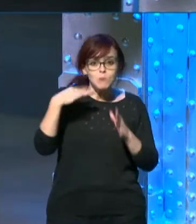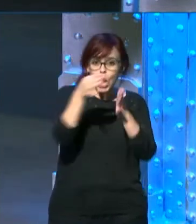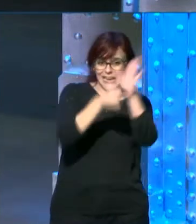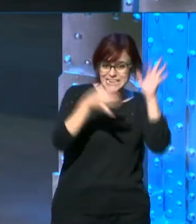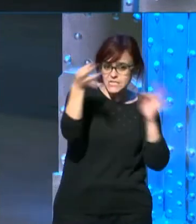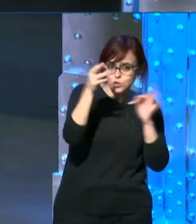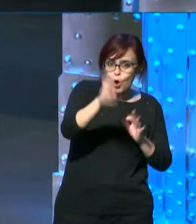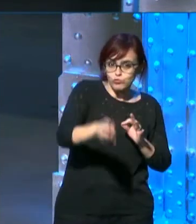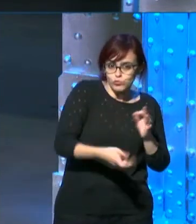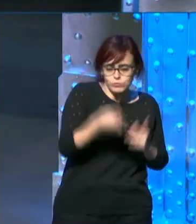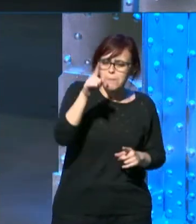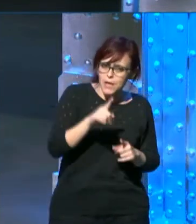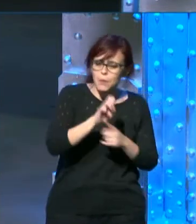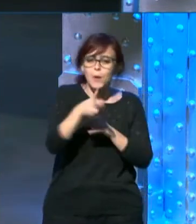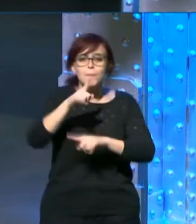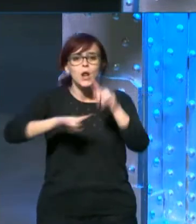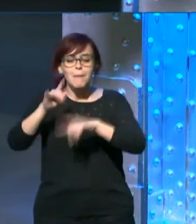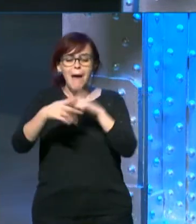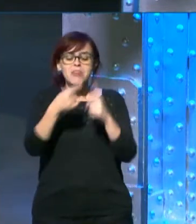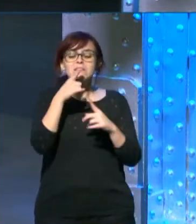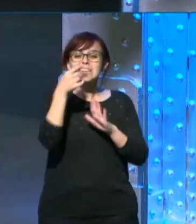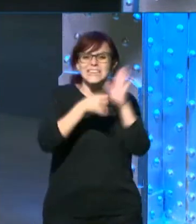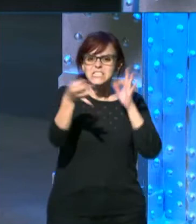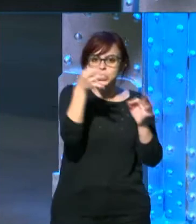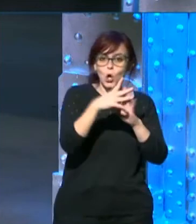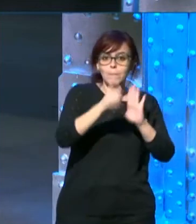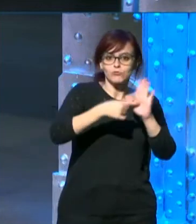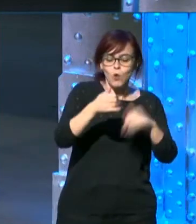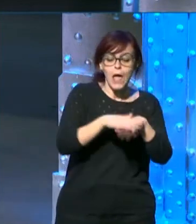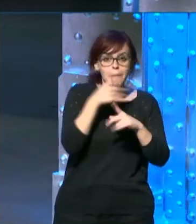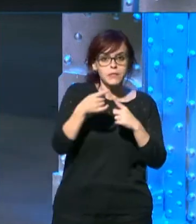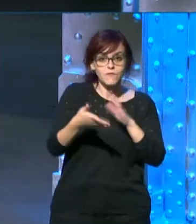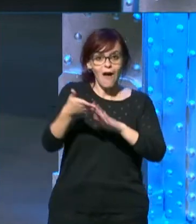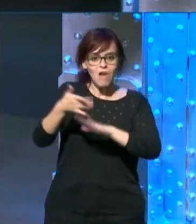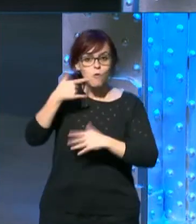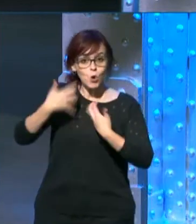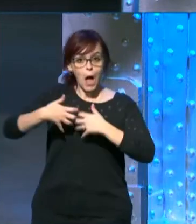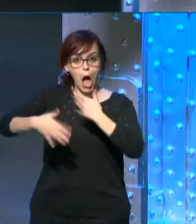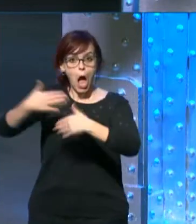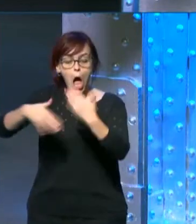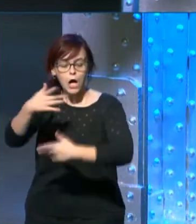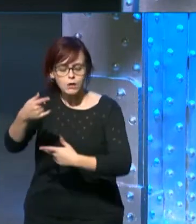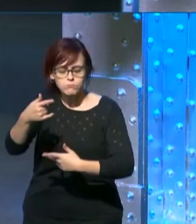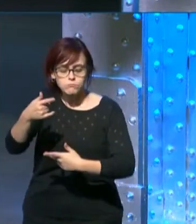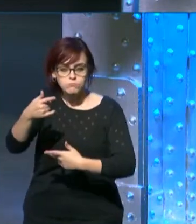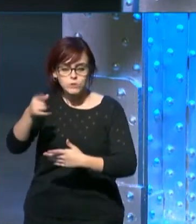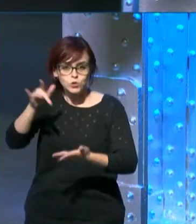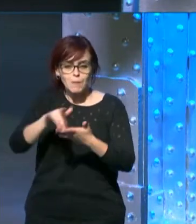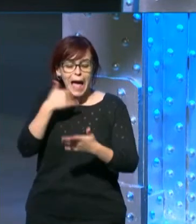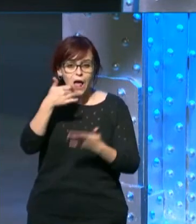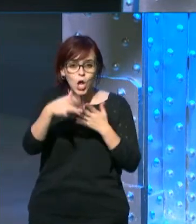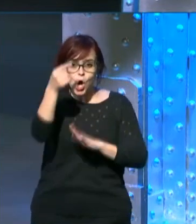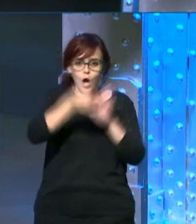Por ejemplo, nos encontrábamos con requisitos incompletos. Estábamos a mitad del desarrollo, estábamos creando algo y de repente veíamos que alguien, quien se hubiera